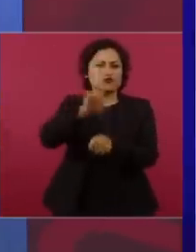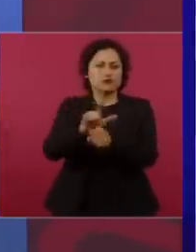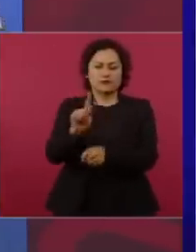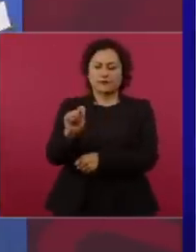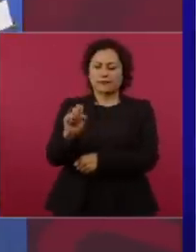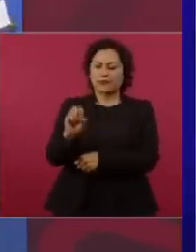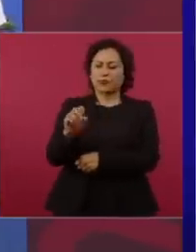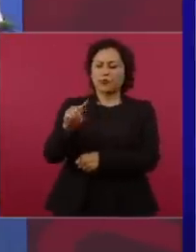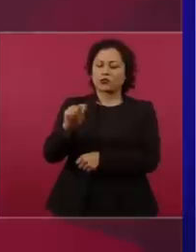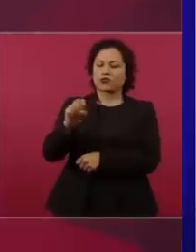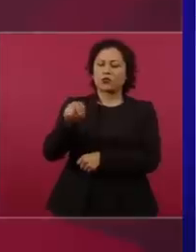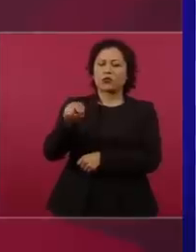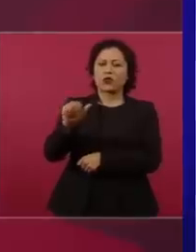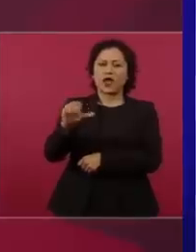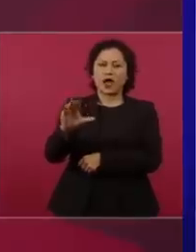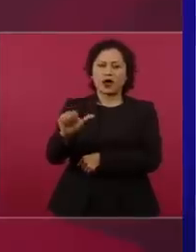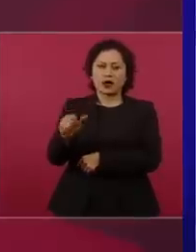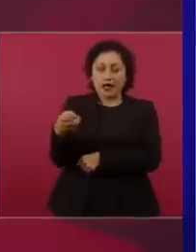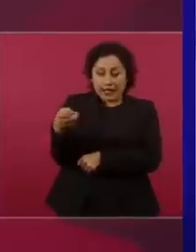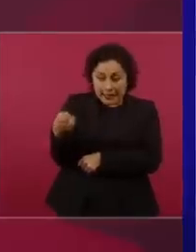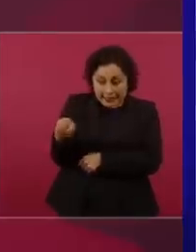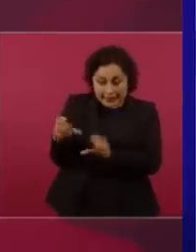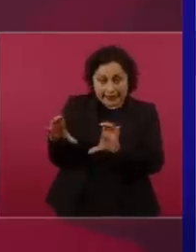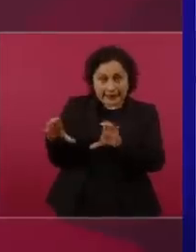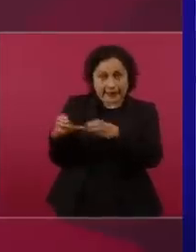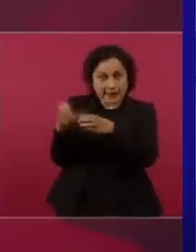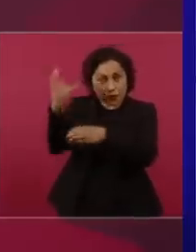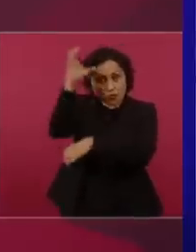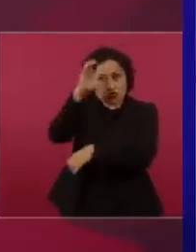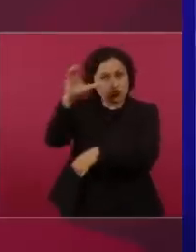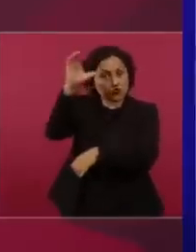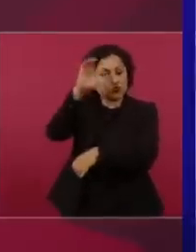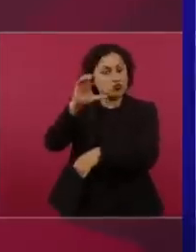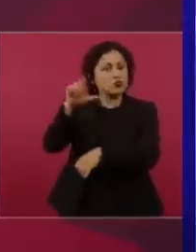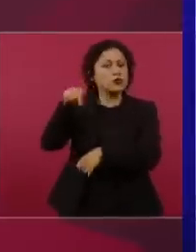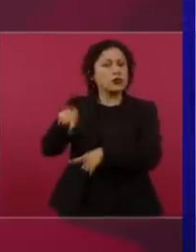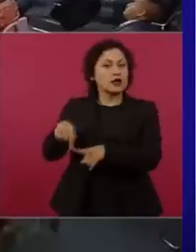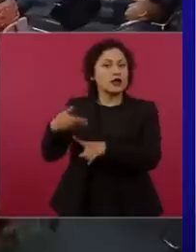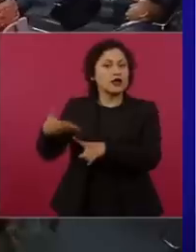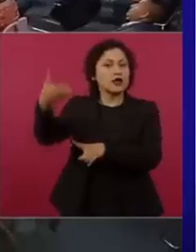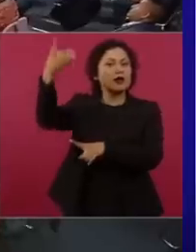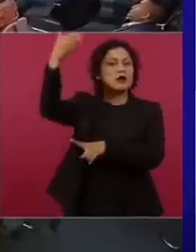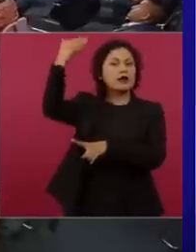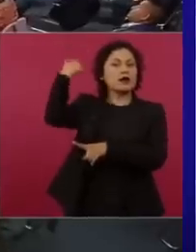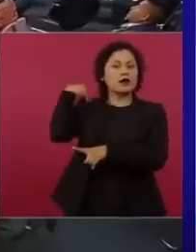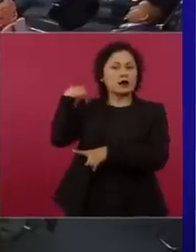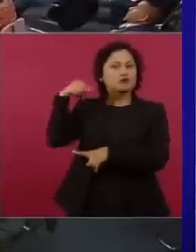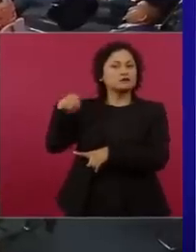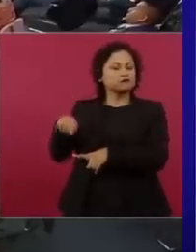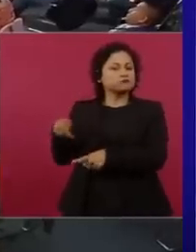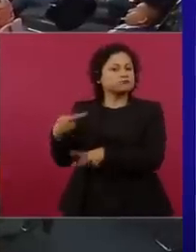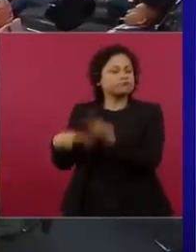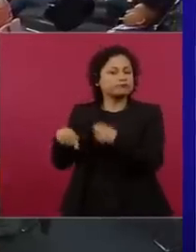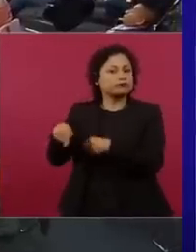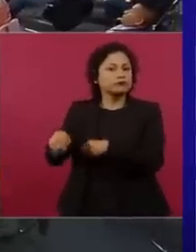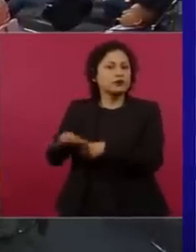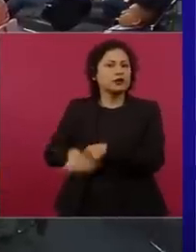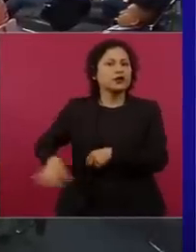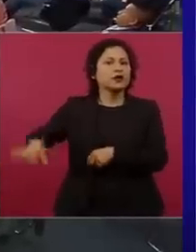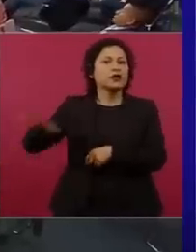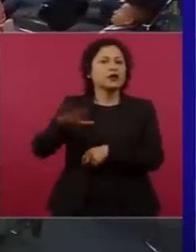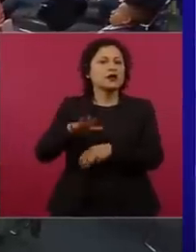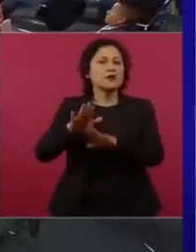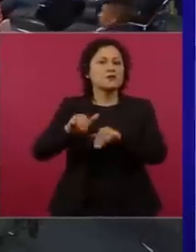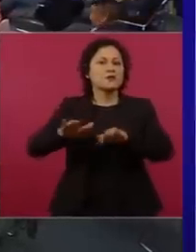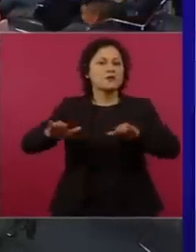Ven una cultura que floreció en las costas de Veracruz, tuvo momentos